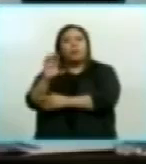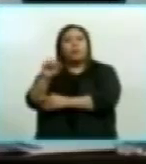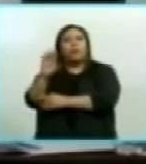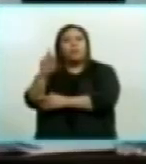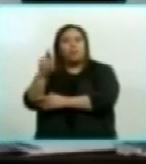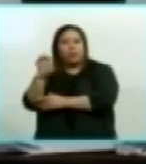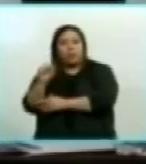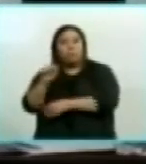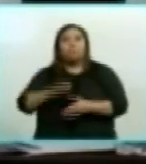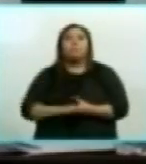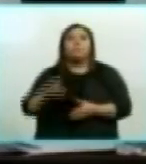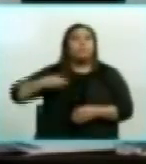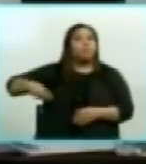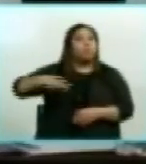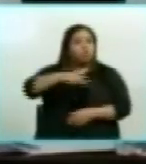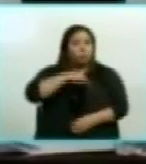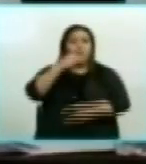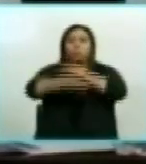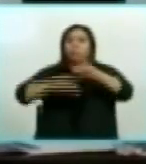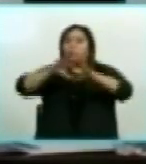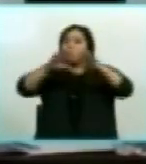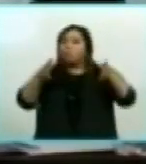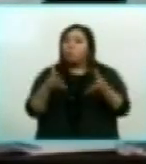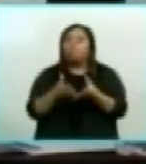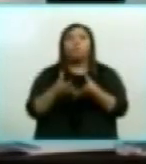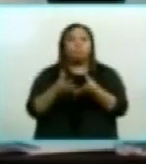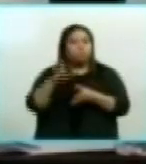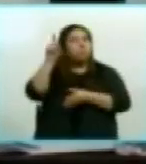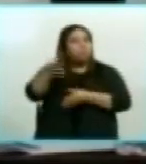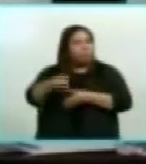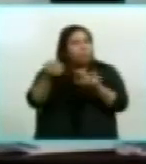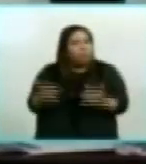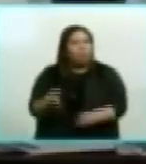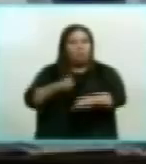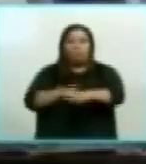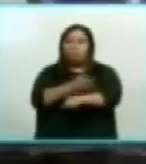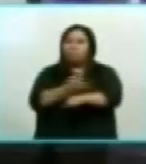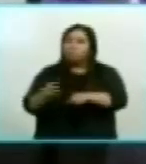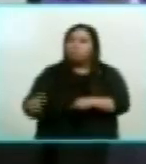Despertemos, humanidad. Ya no hay tiempo. Muchas gracias.